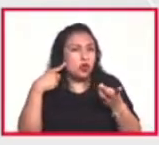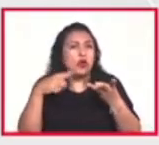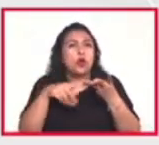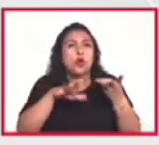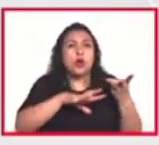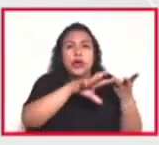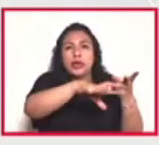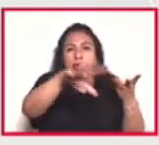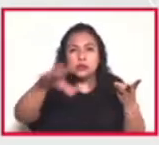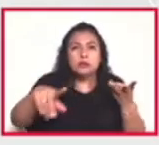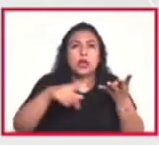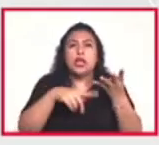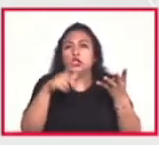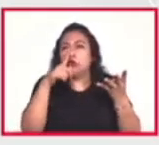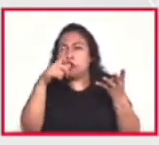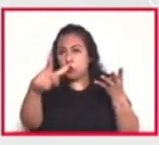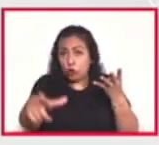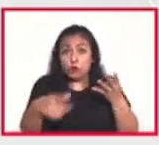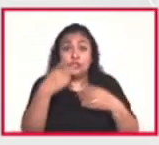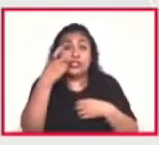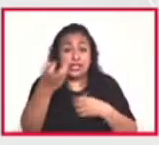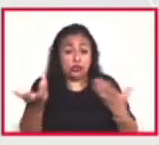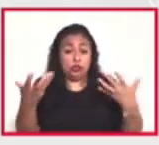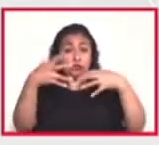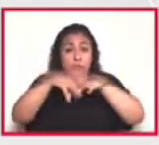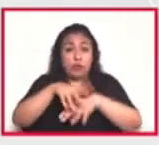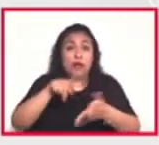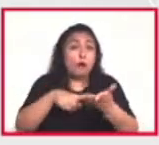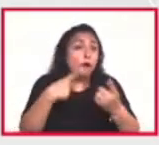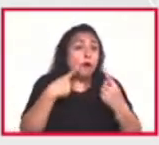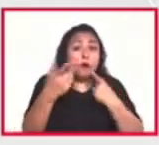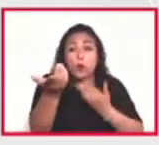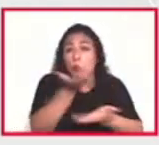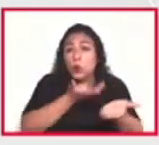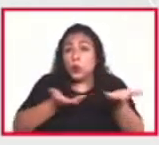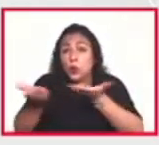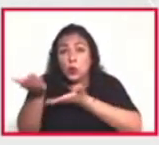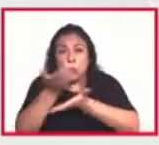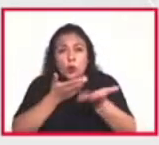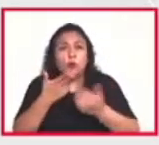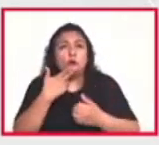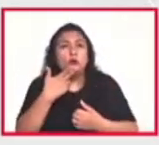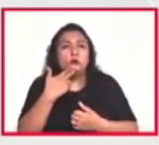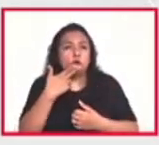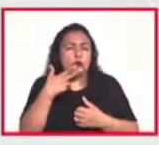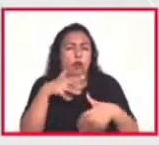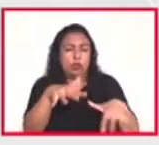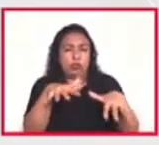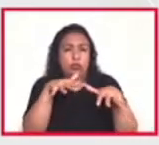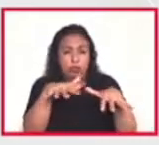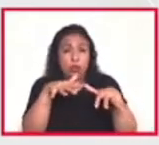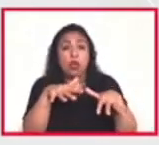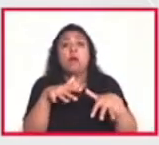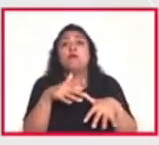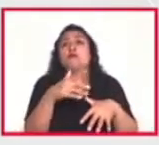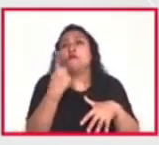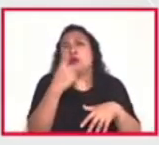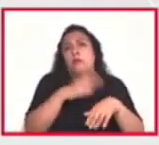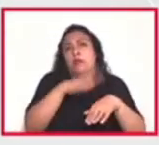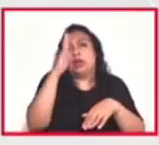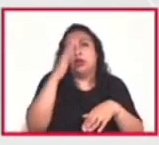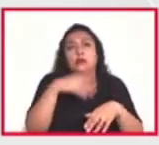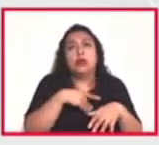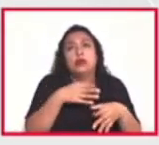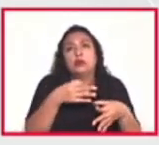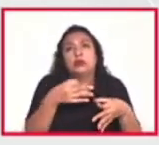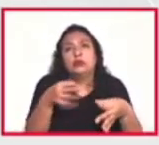de iluminación, los cuales configuran al dialogar entre sí un dispositivo performático que a más de uno dejará